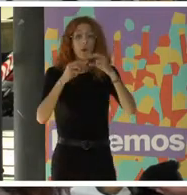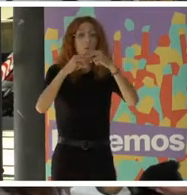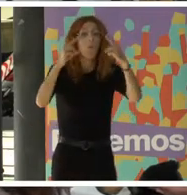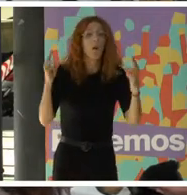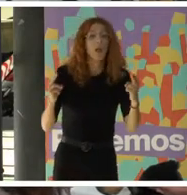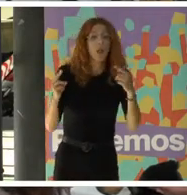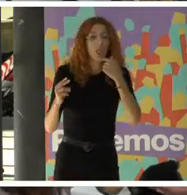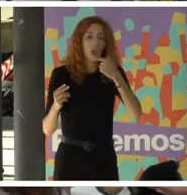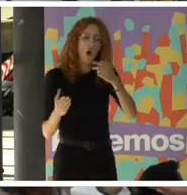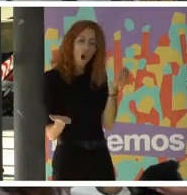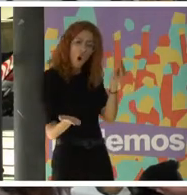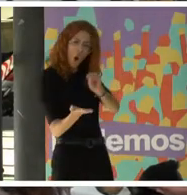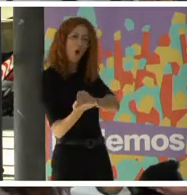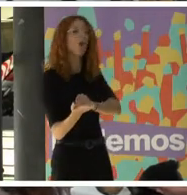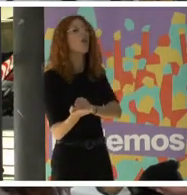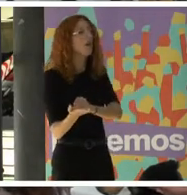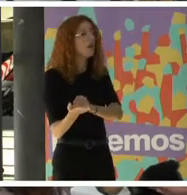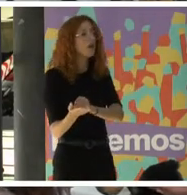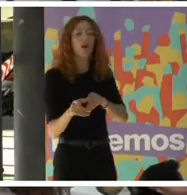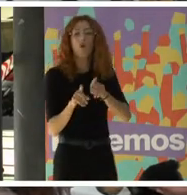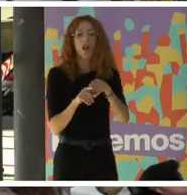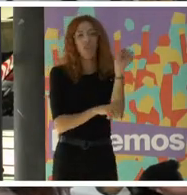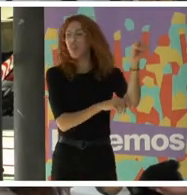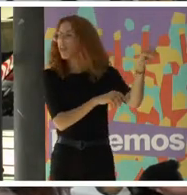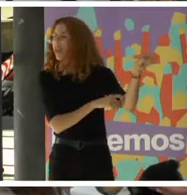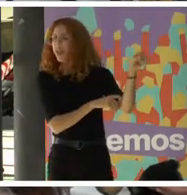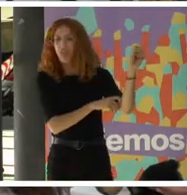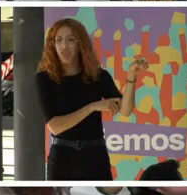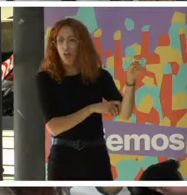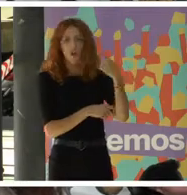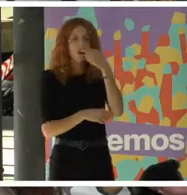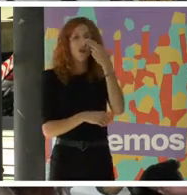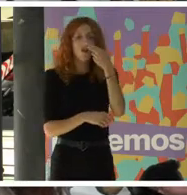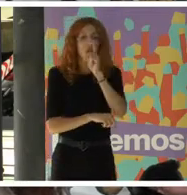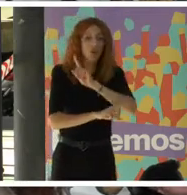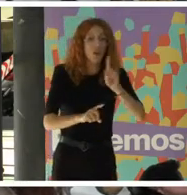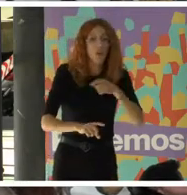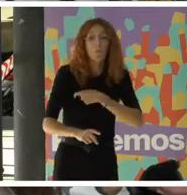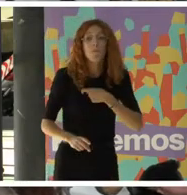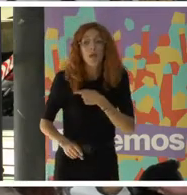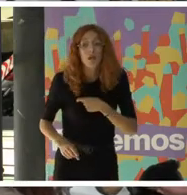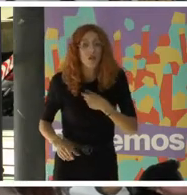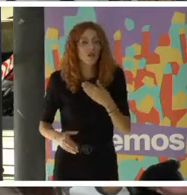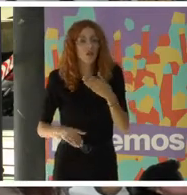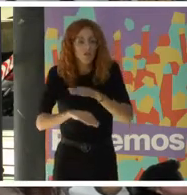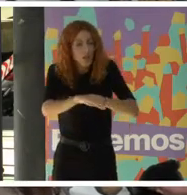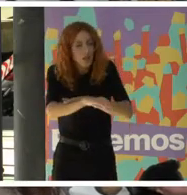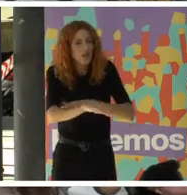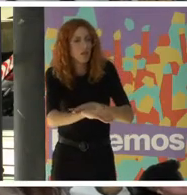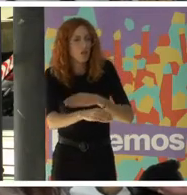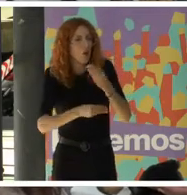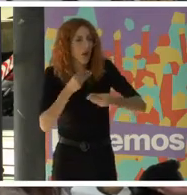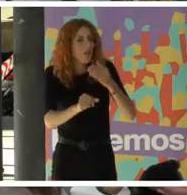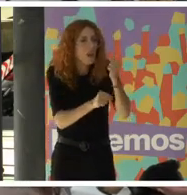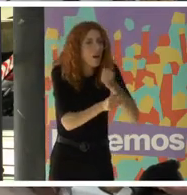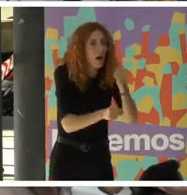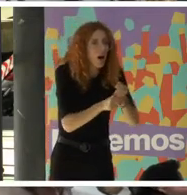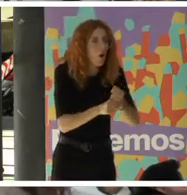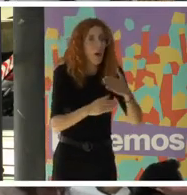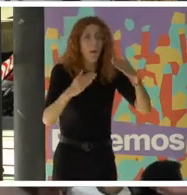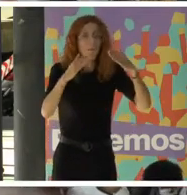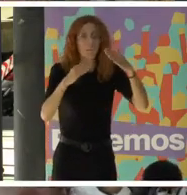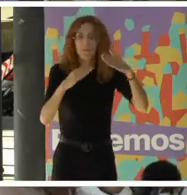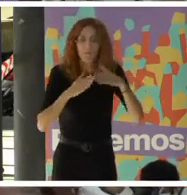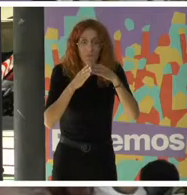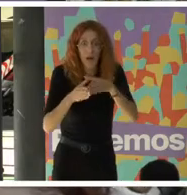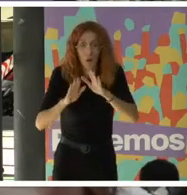desde Murcia, ha hecho oídos sordos. Ministro, haga su trabajo, pare el barco,